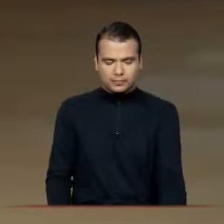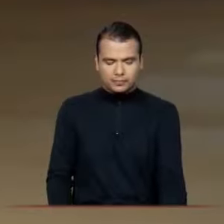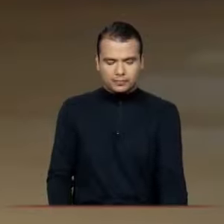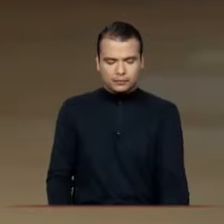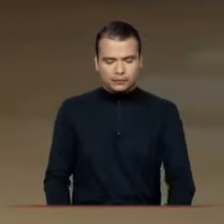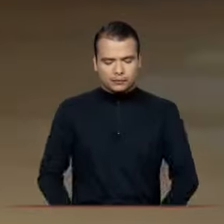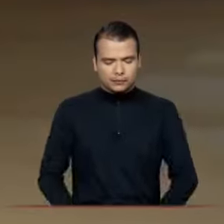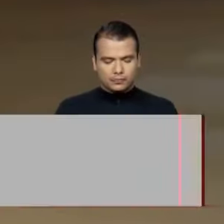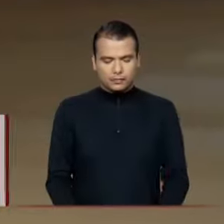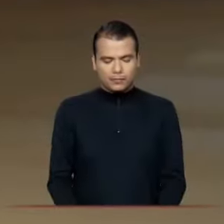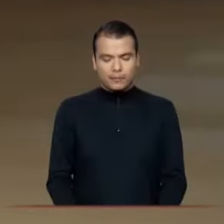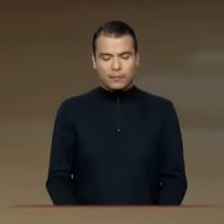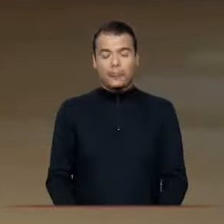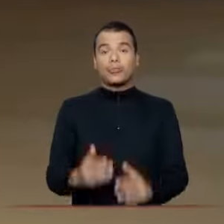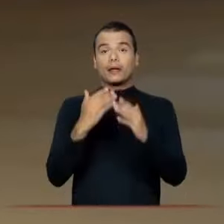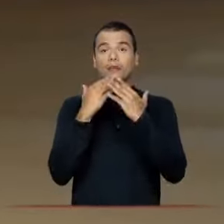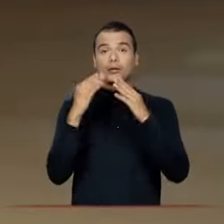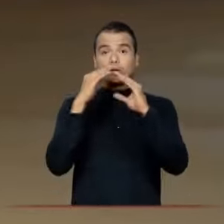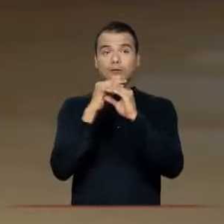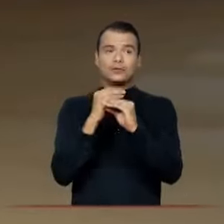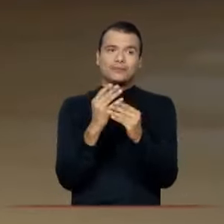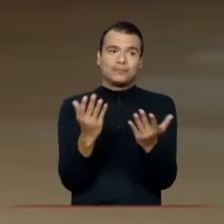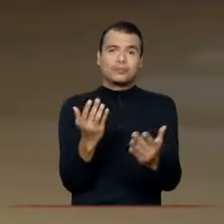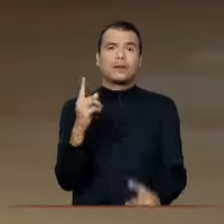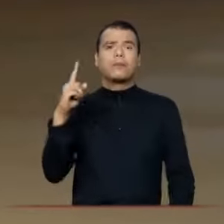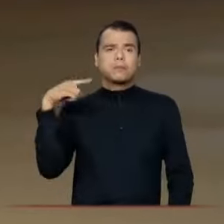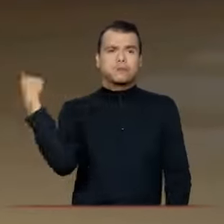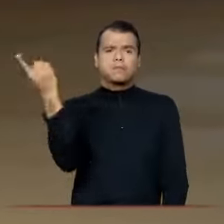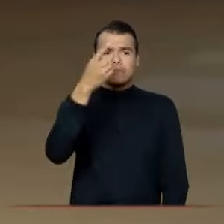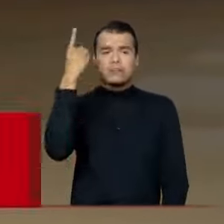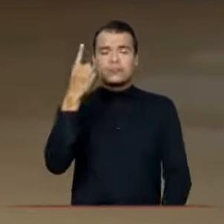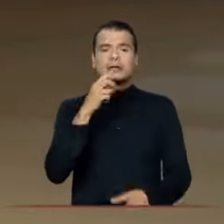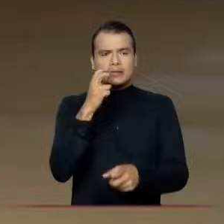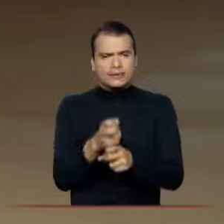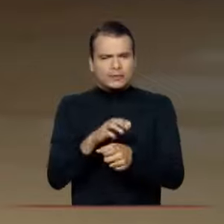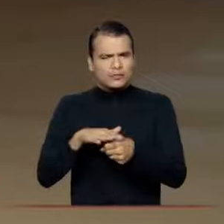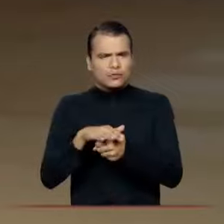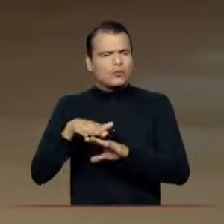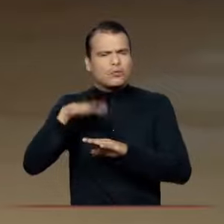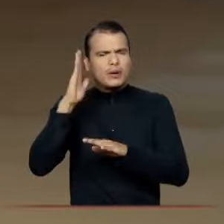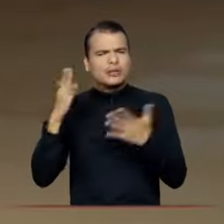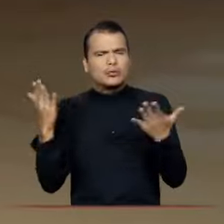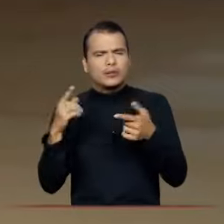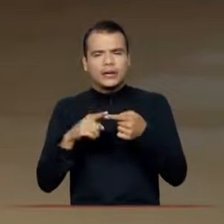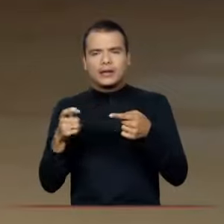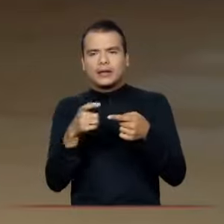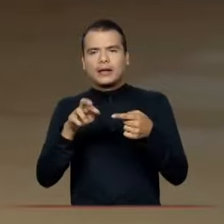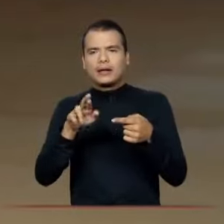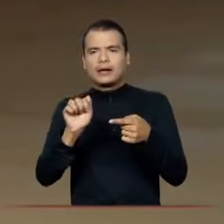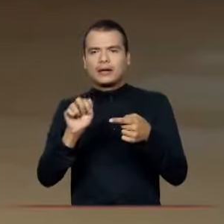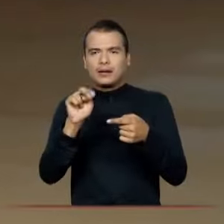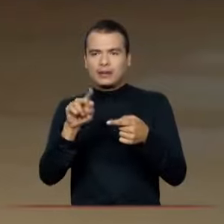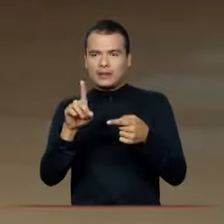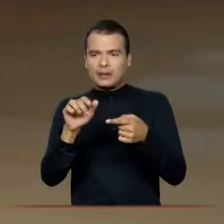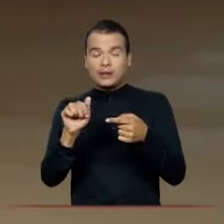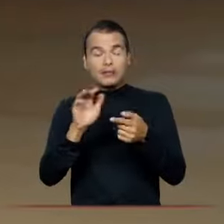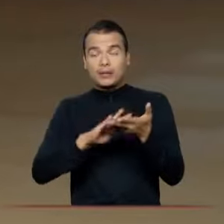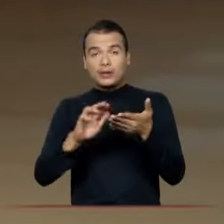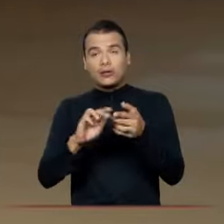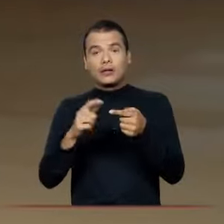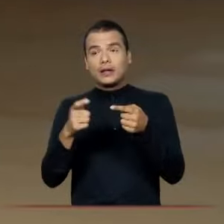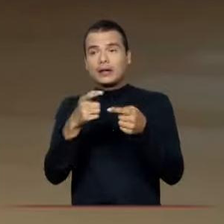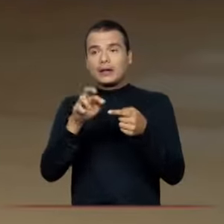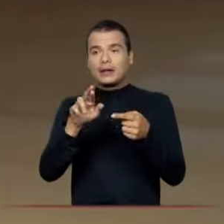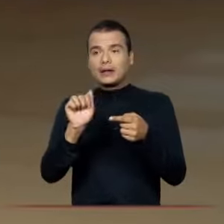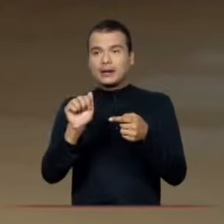Buenas noches, así es, ya que la situación resulta compleja en sectores como Granada y San Fernando y en el barrio Alameda, la gente cansada